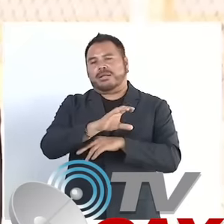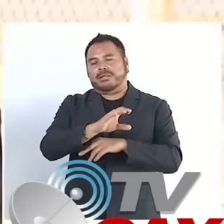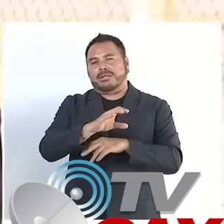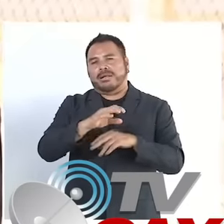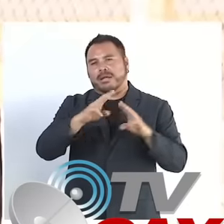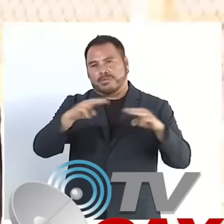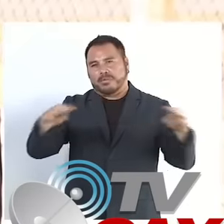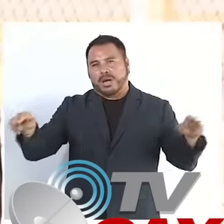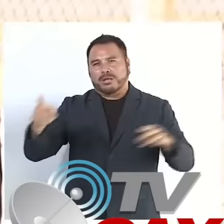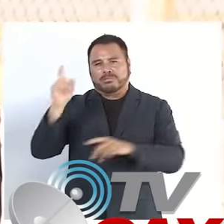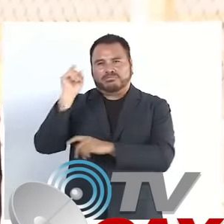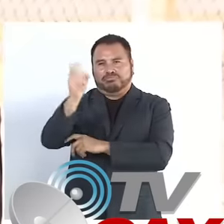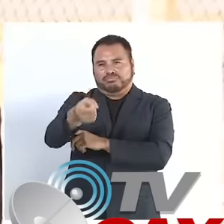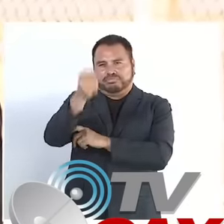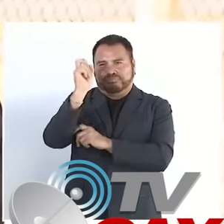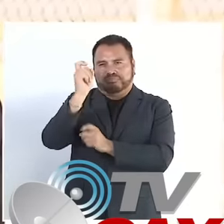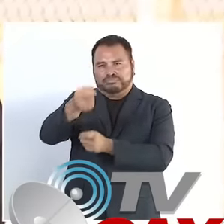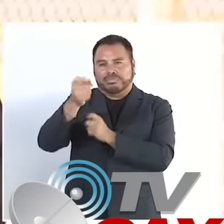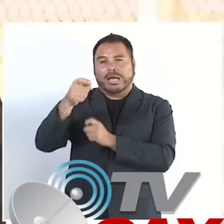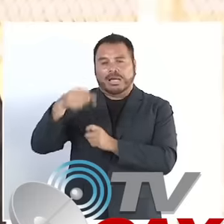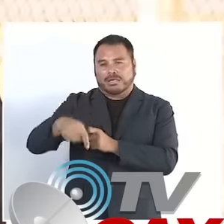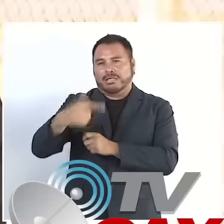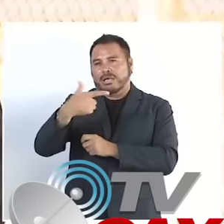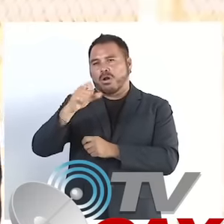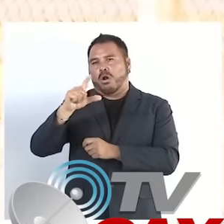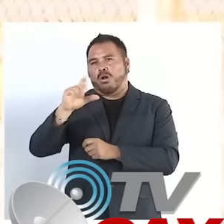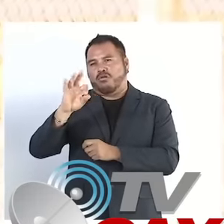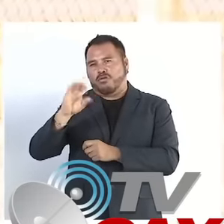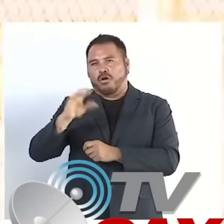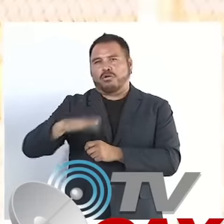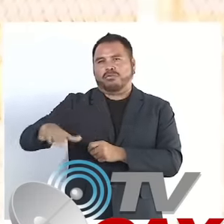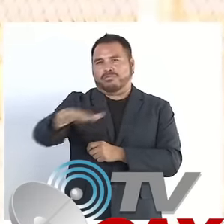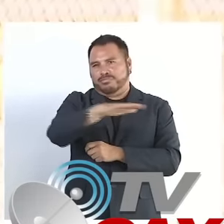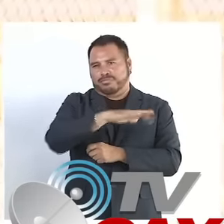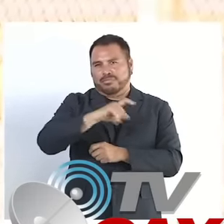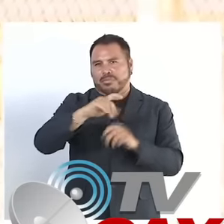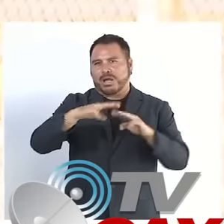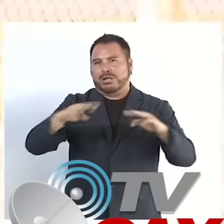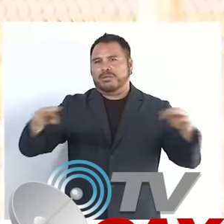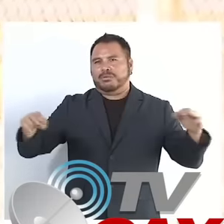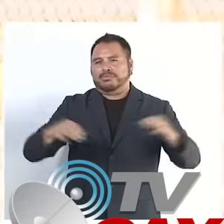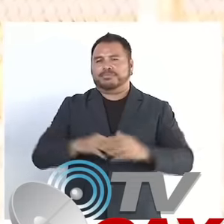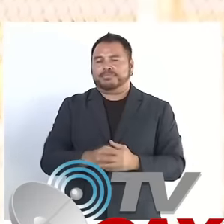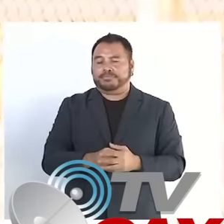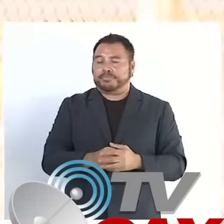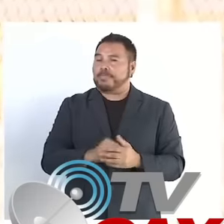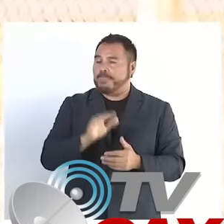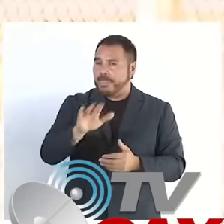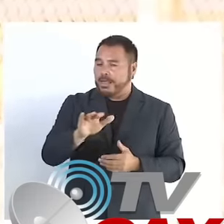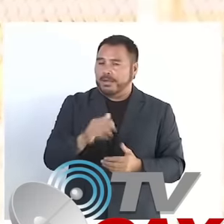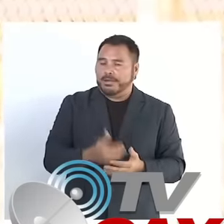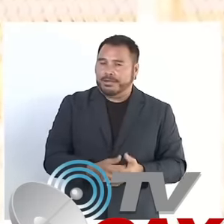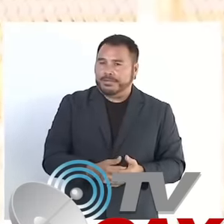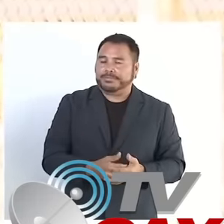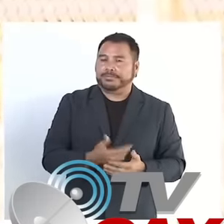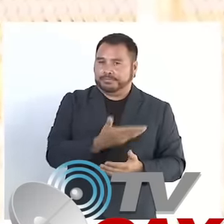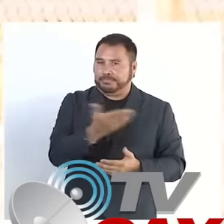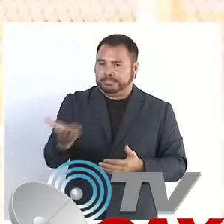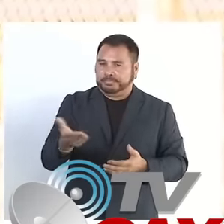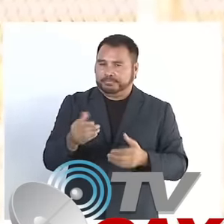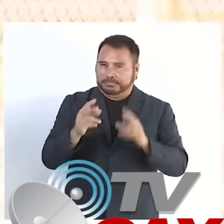de este Golfo de California. Vamos a